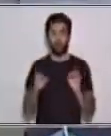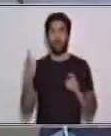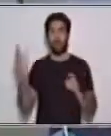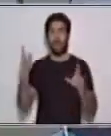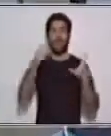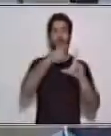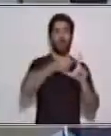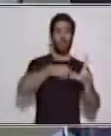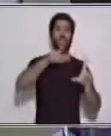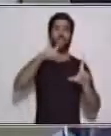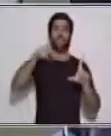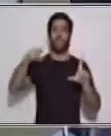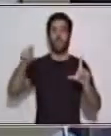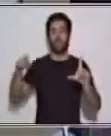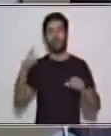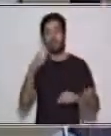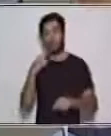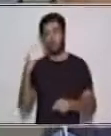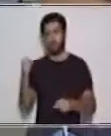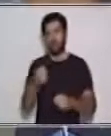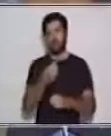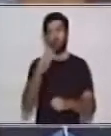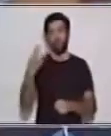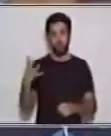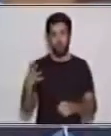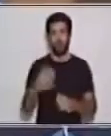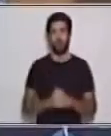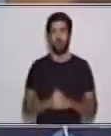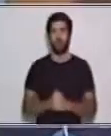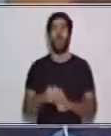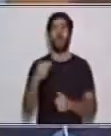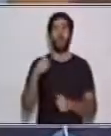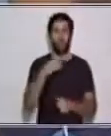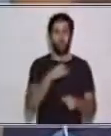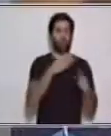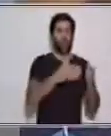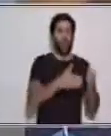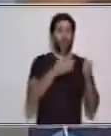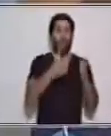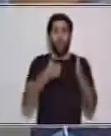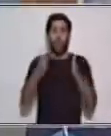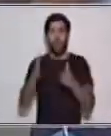frecuencia con la cual fue dicho ese número. Y fuimos ubicando los puntos